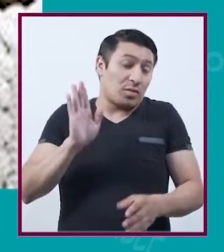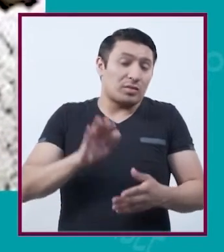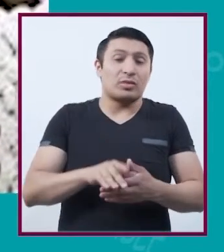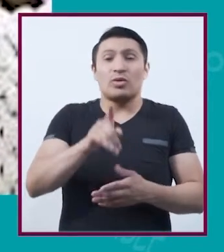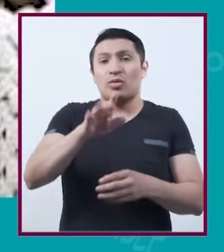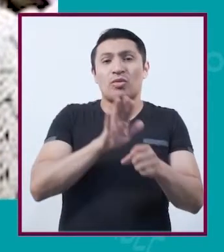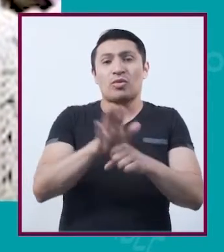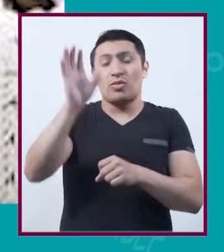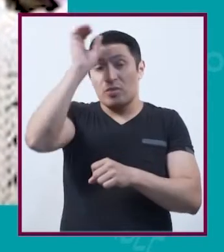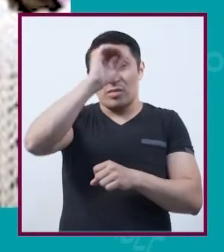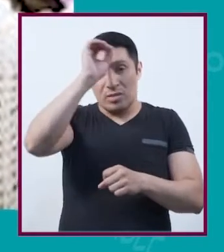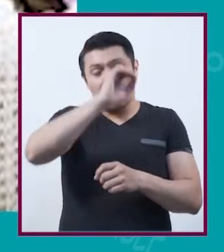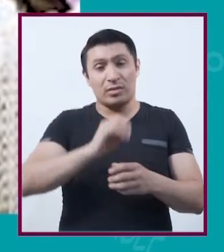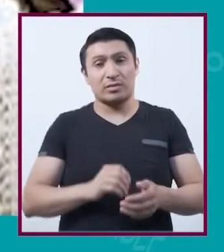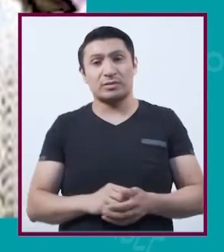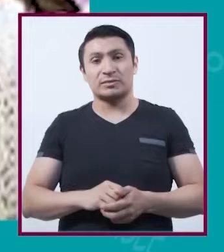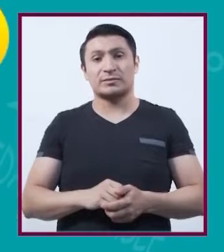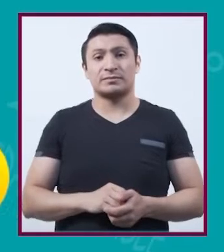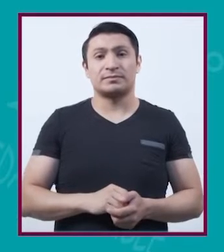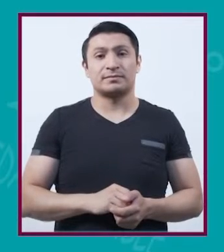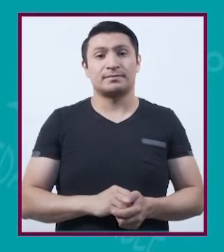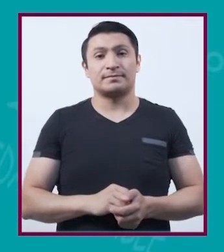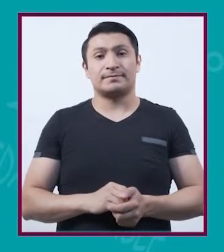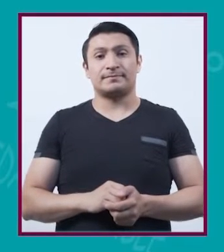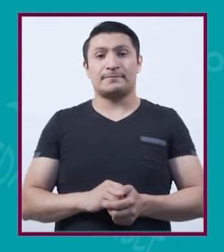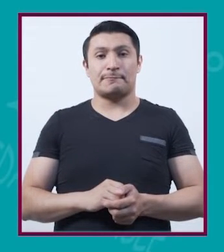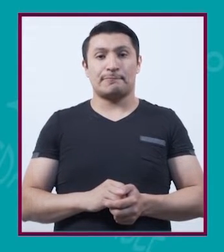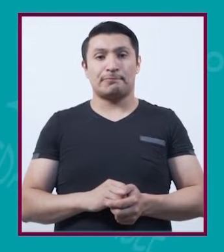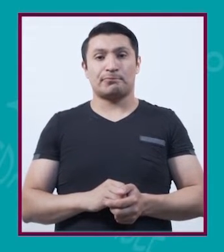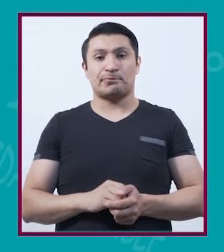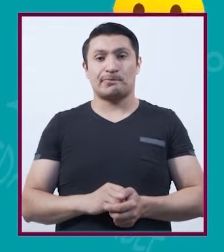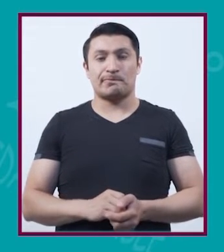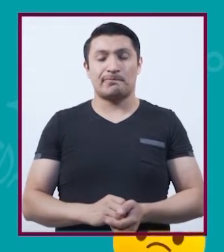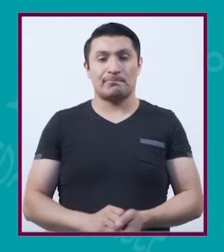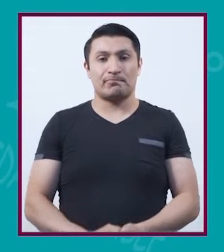de Bustamante, esto sería lo justo. ¿Tú qué opinas?